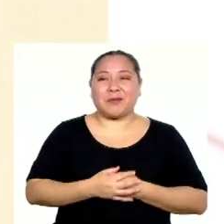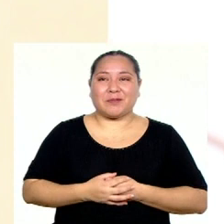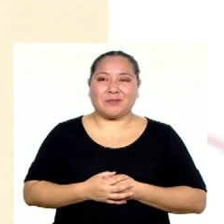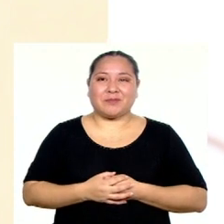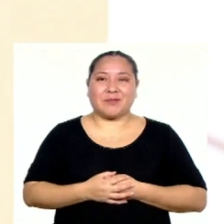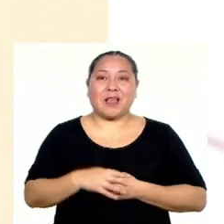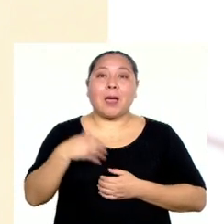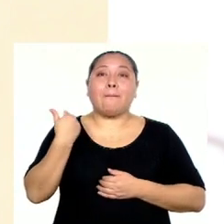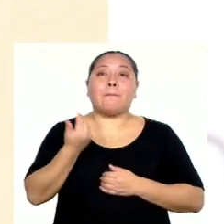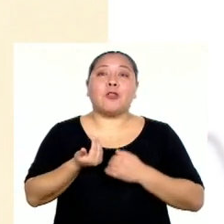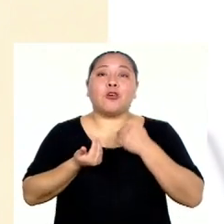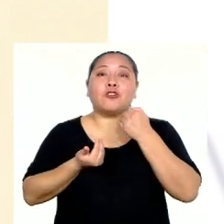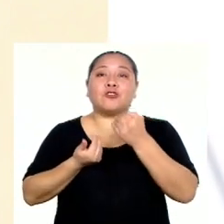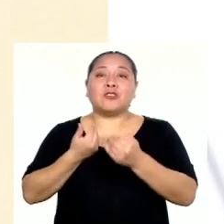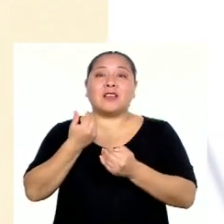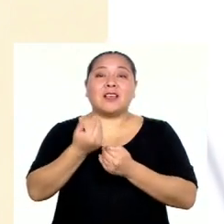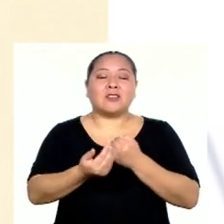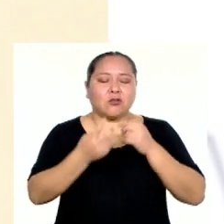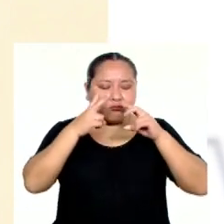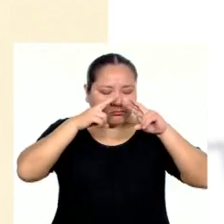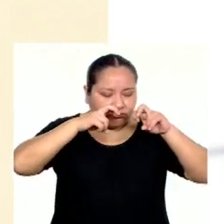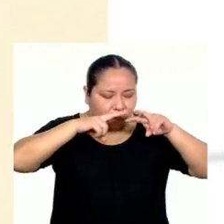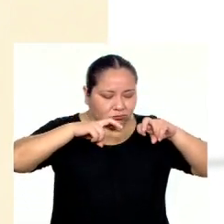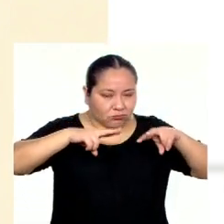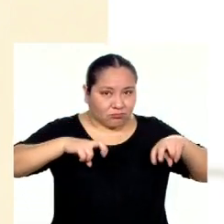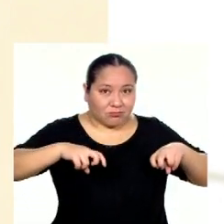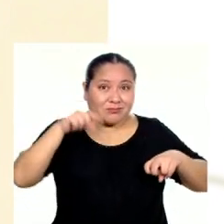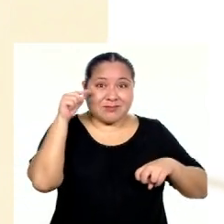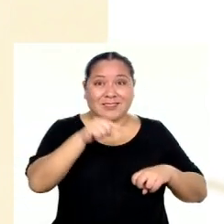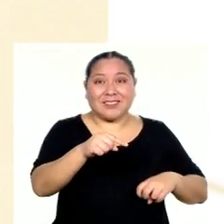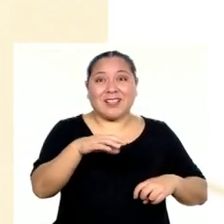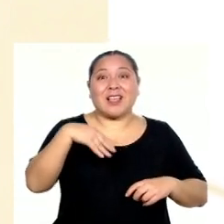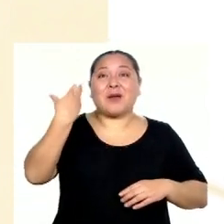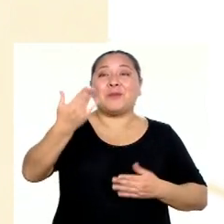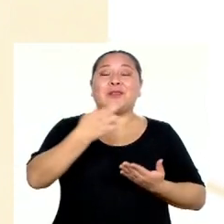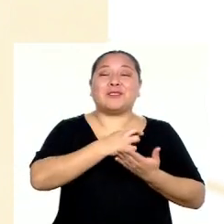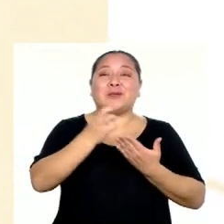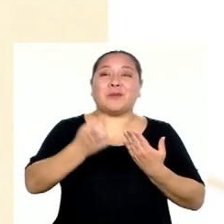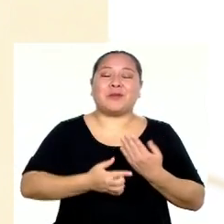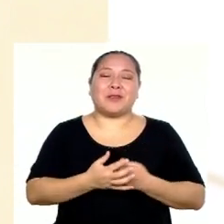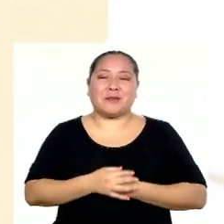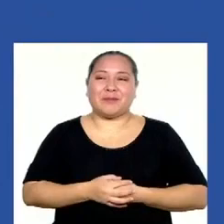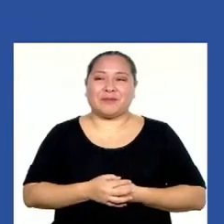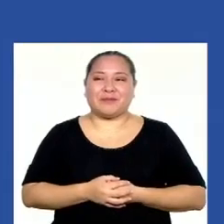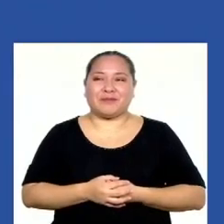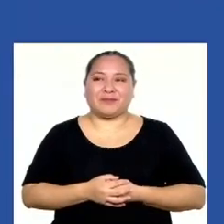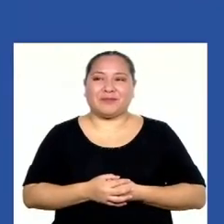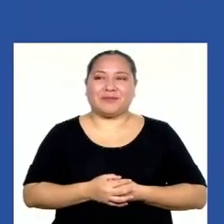el proceso de revisión. Y de eso nos encargaremos en el siguiente programa.